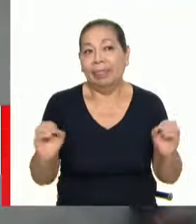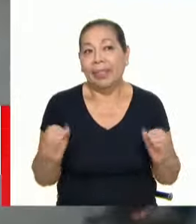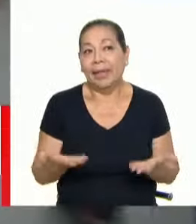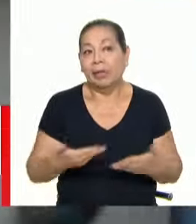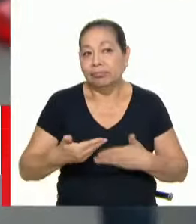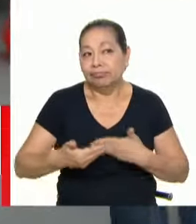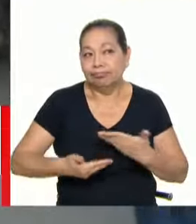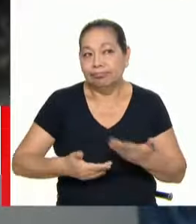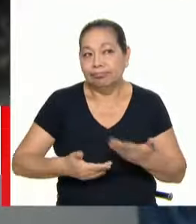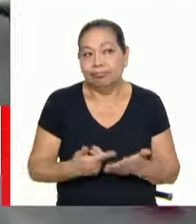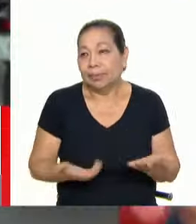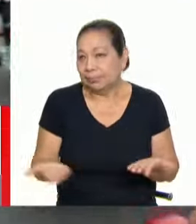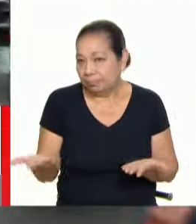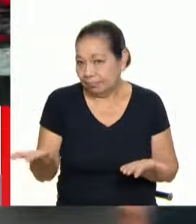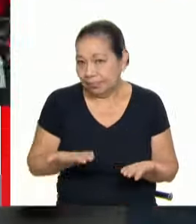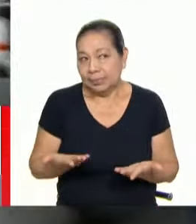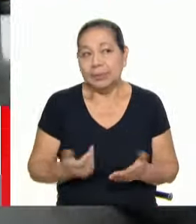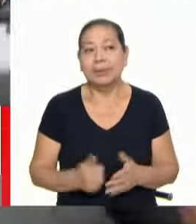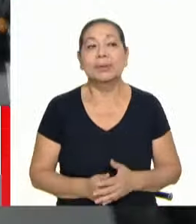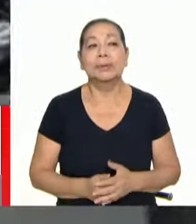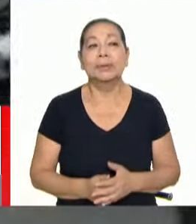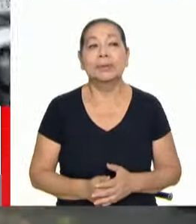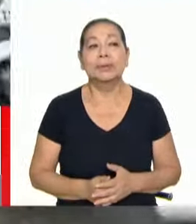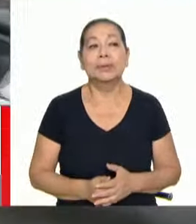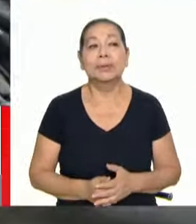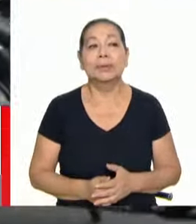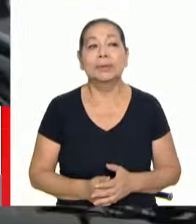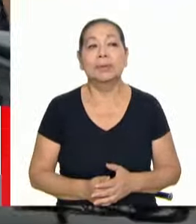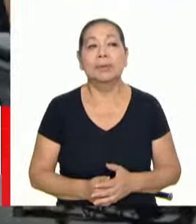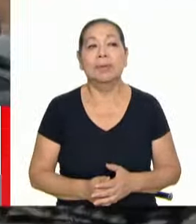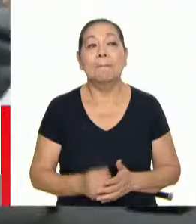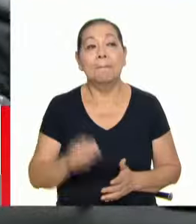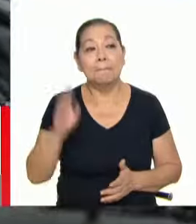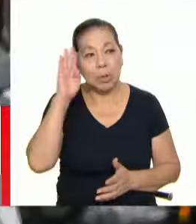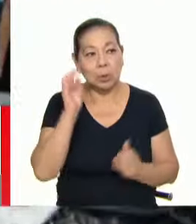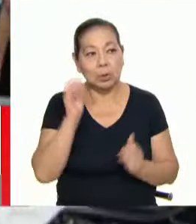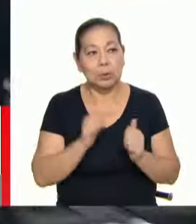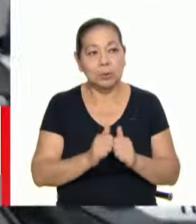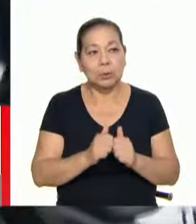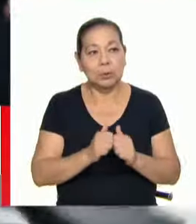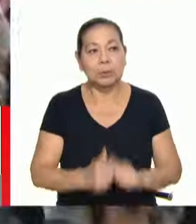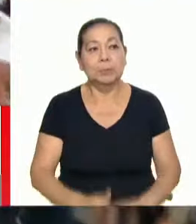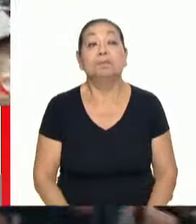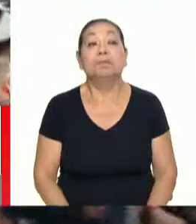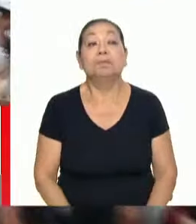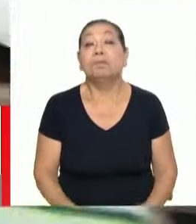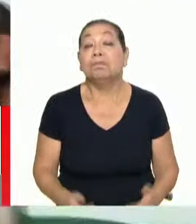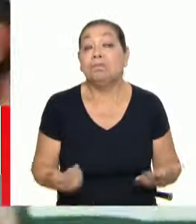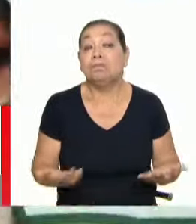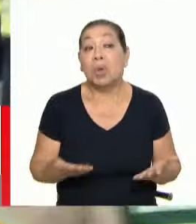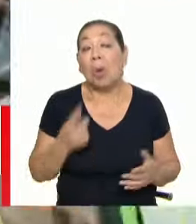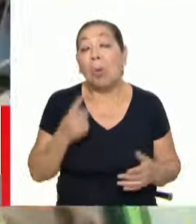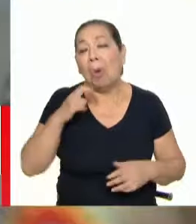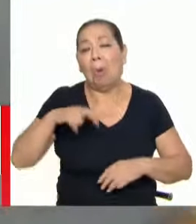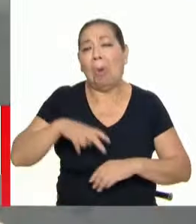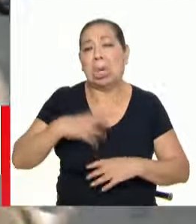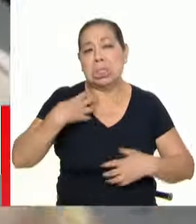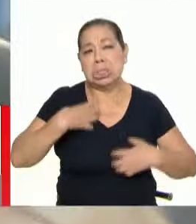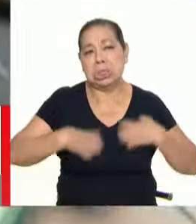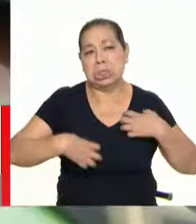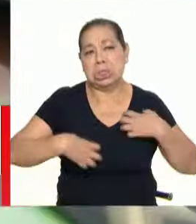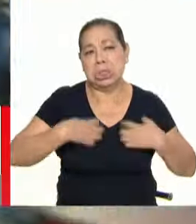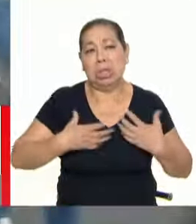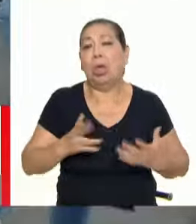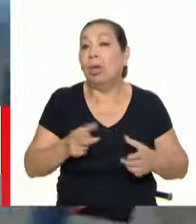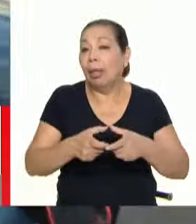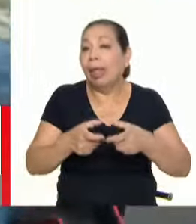en el procedimiento que vamos a ponerlo a disposición con la policía. Ok, bueno, se va caminando, señala